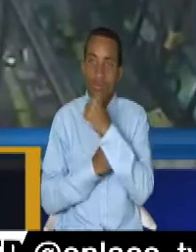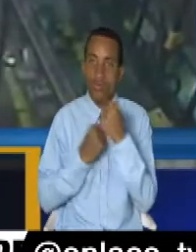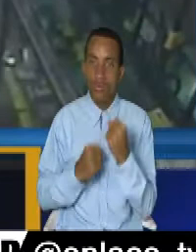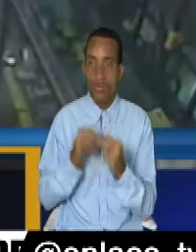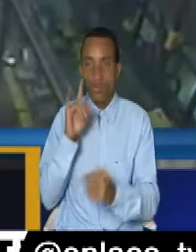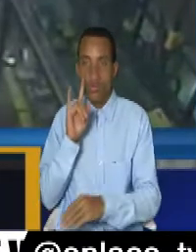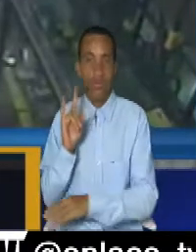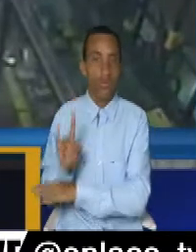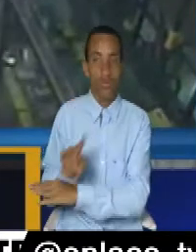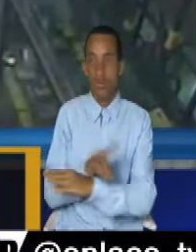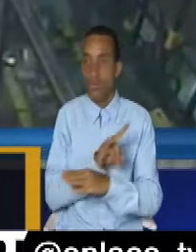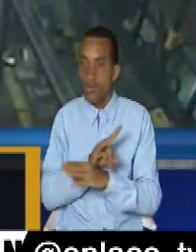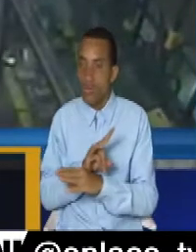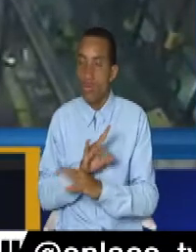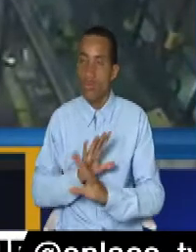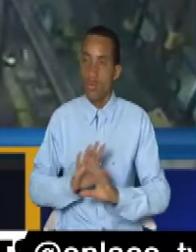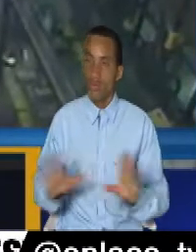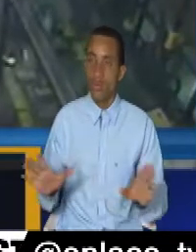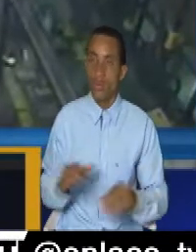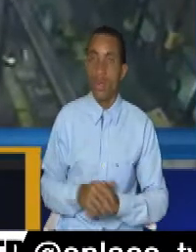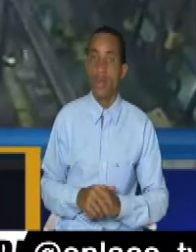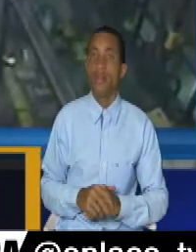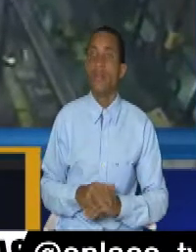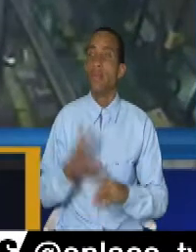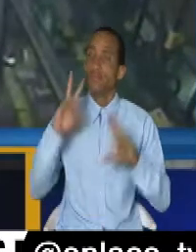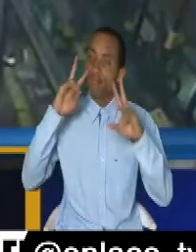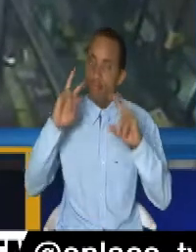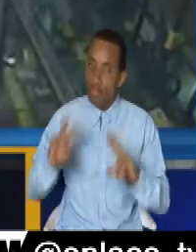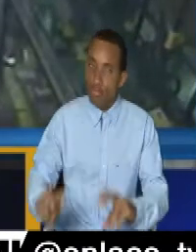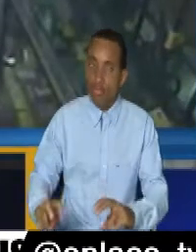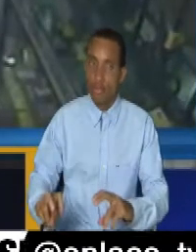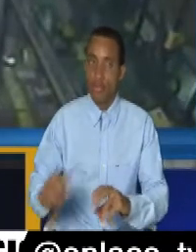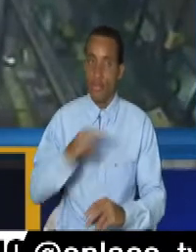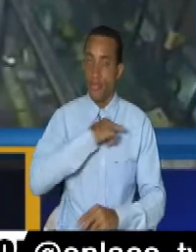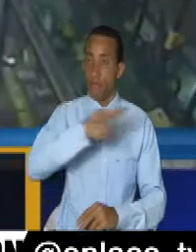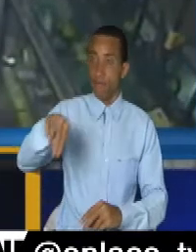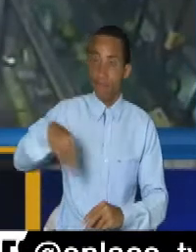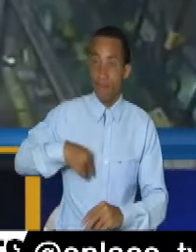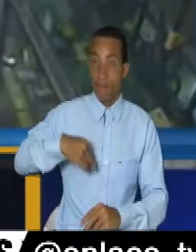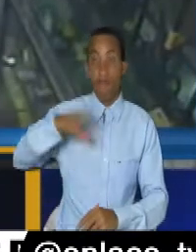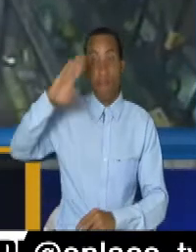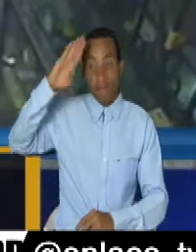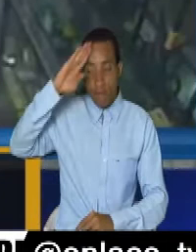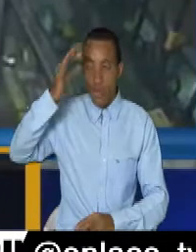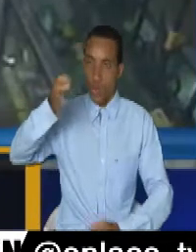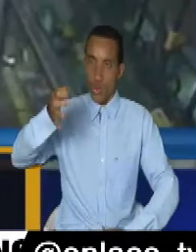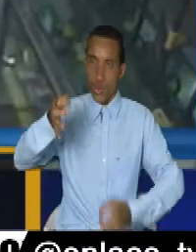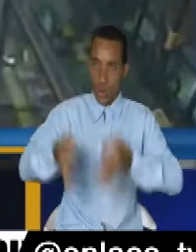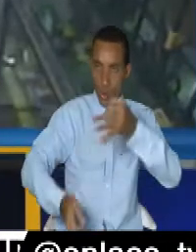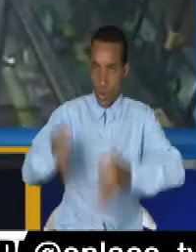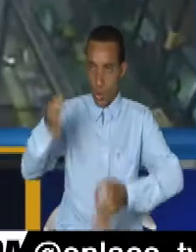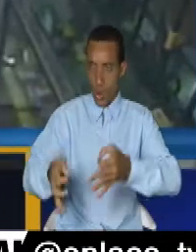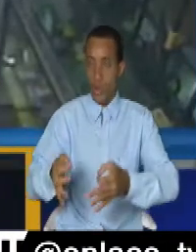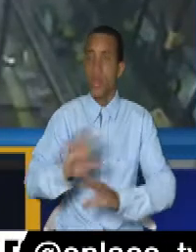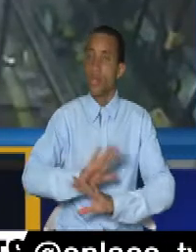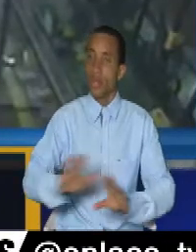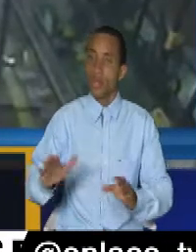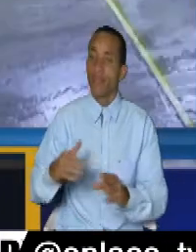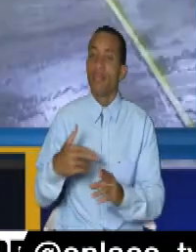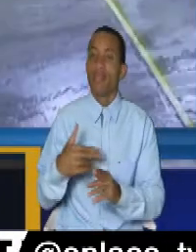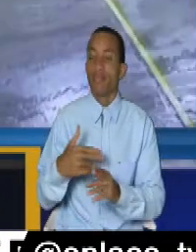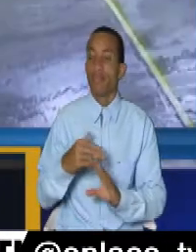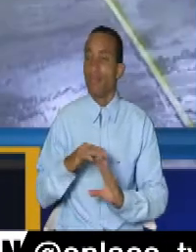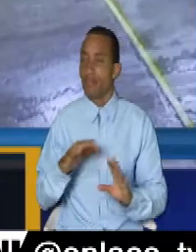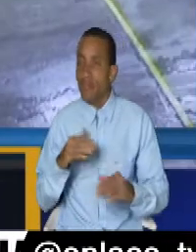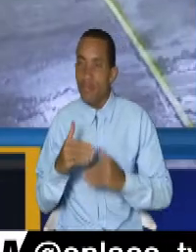lugares y se está llevando a cabo la investigación por parte de nuestra policía judicial, la cual ya está bien adelantada